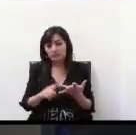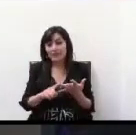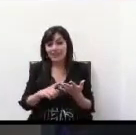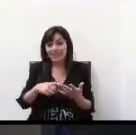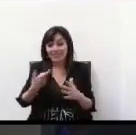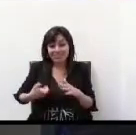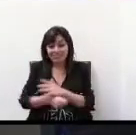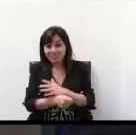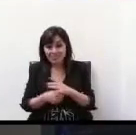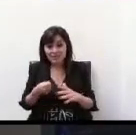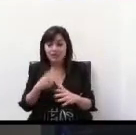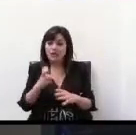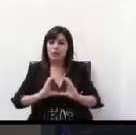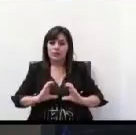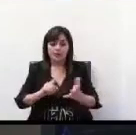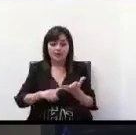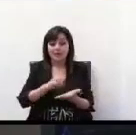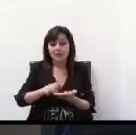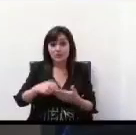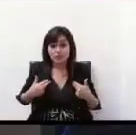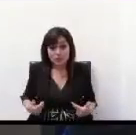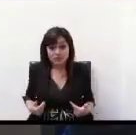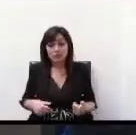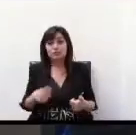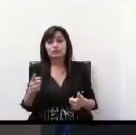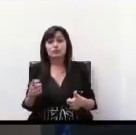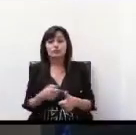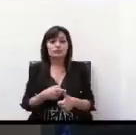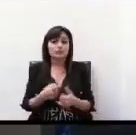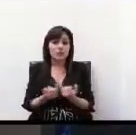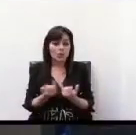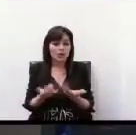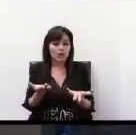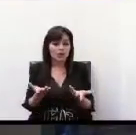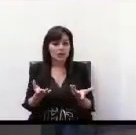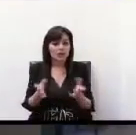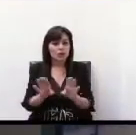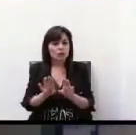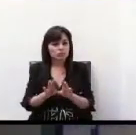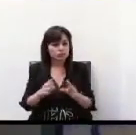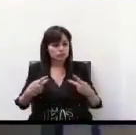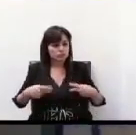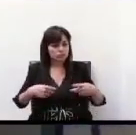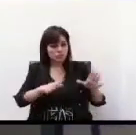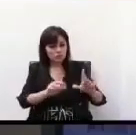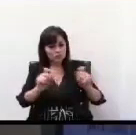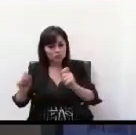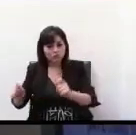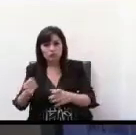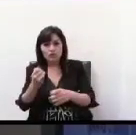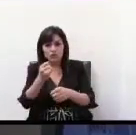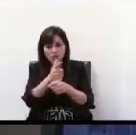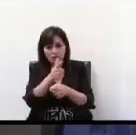delito y derechos humanos, registro e identificación de la población, búsqueda de